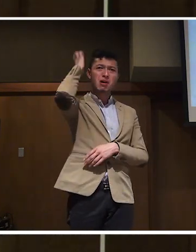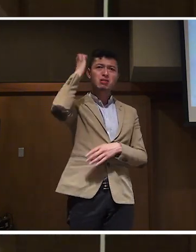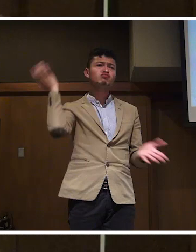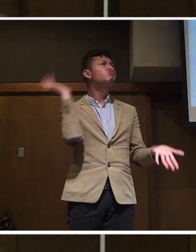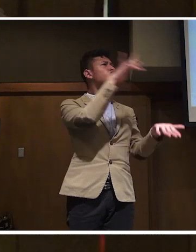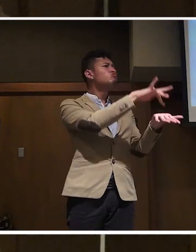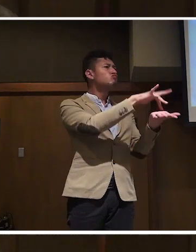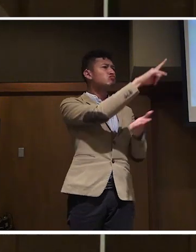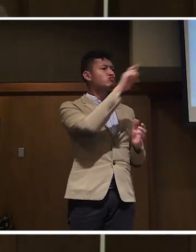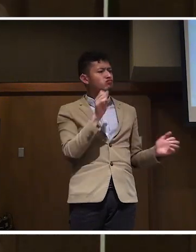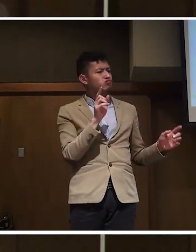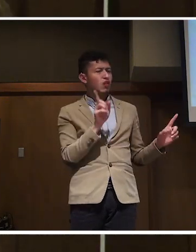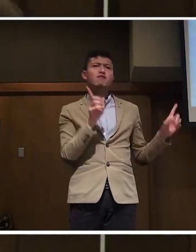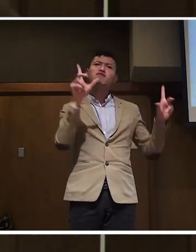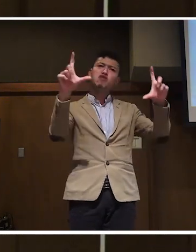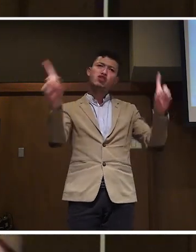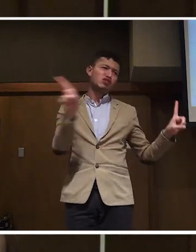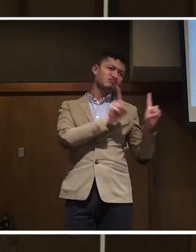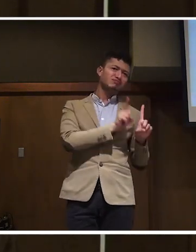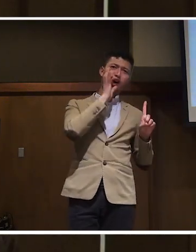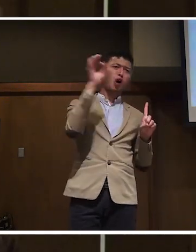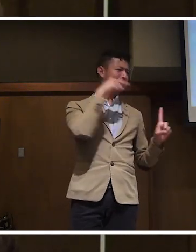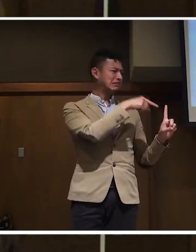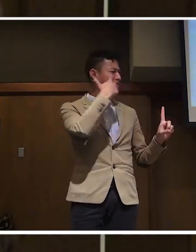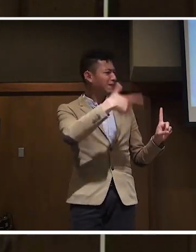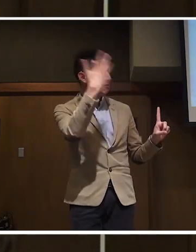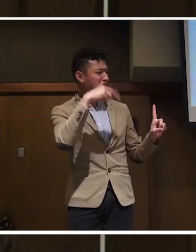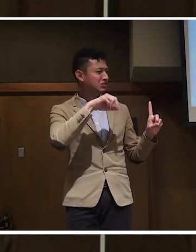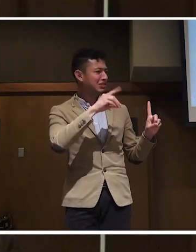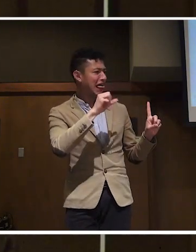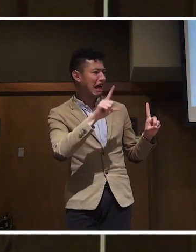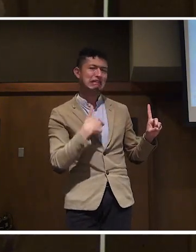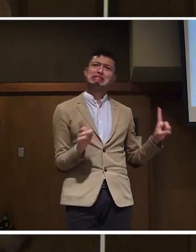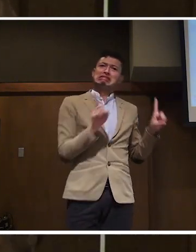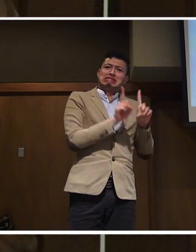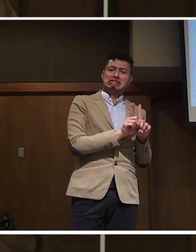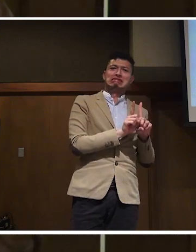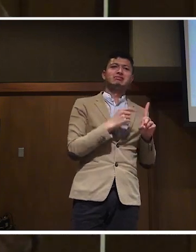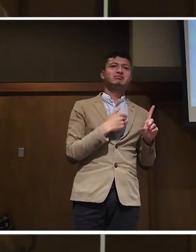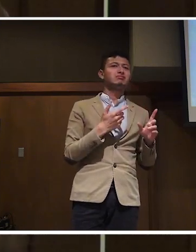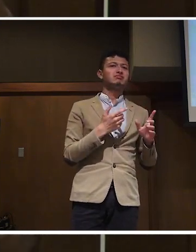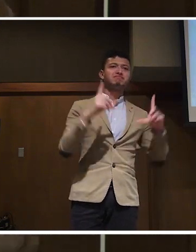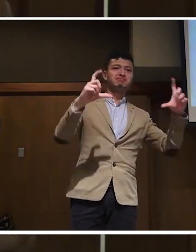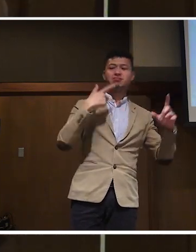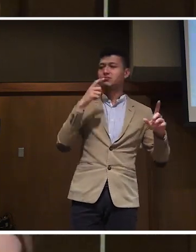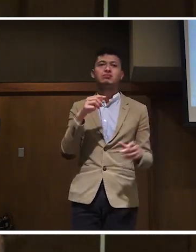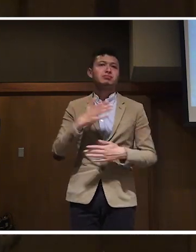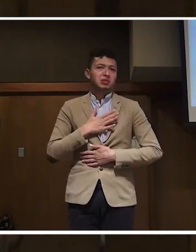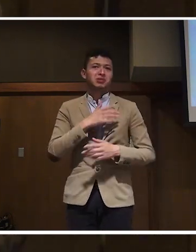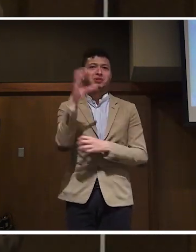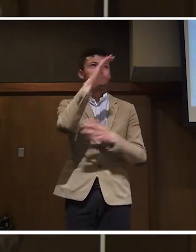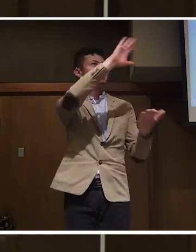Venían con ella acá y acababa en las tarjetas estas de visita que se repartían en la ciudad. Entonces la Luis Ángel Arango armó una serie